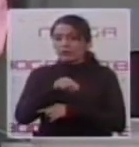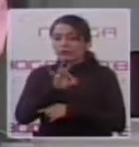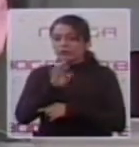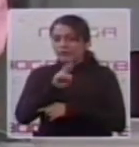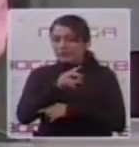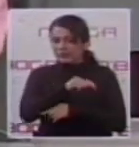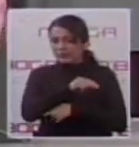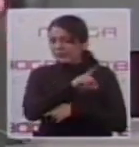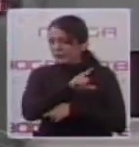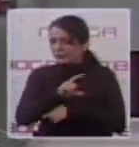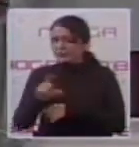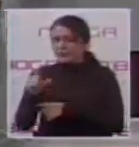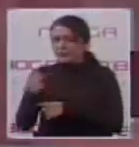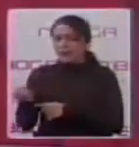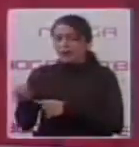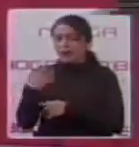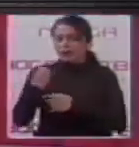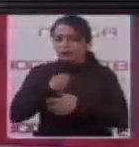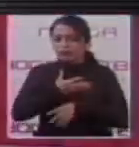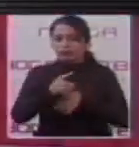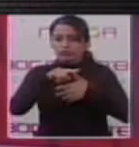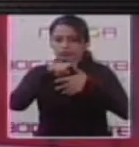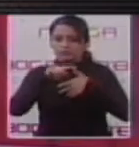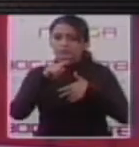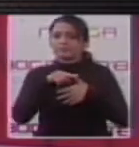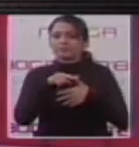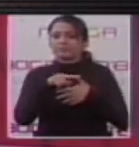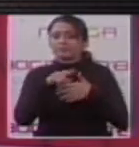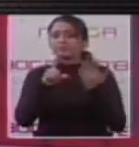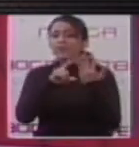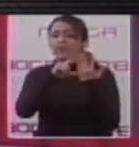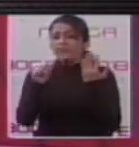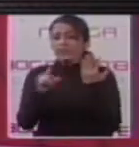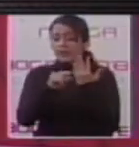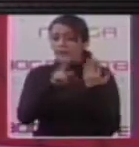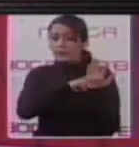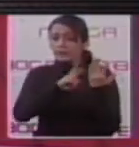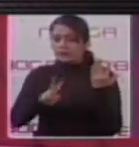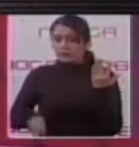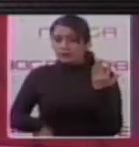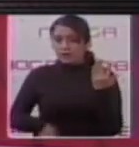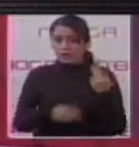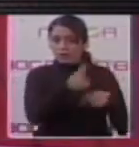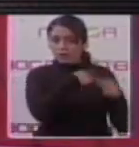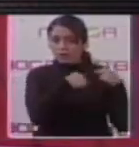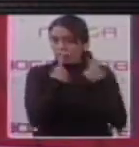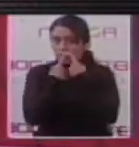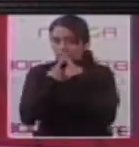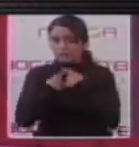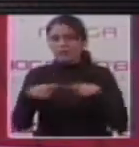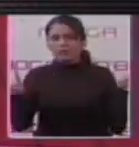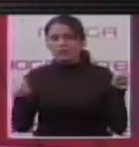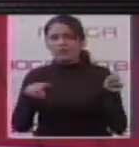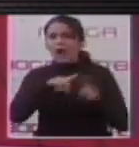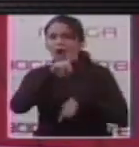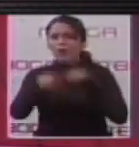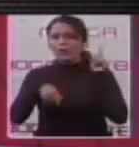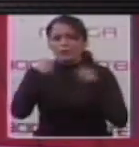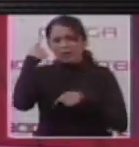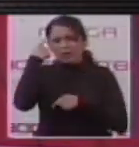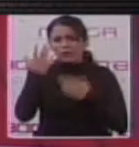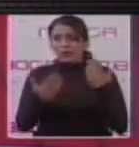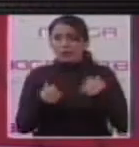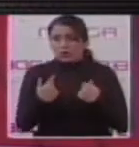www.coachingfinancieroRD.blogspot.com. Les comento, la número uno es, finanzas personales y negocio no son la misma cosa. Solemos pensar que como somos